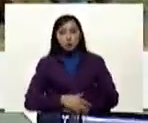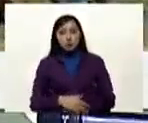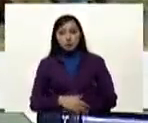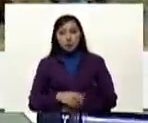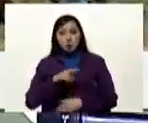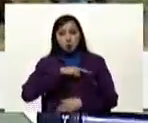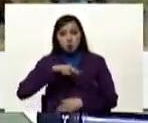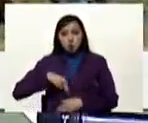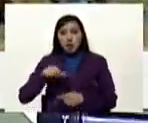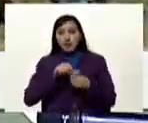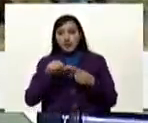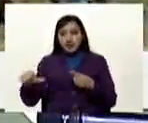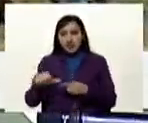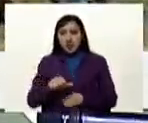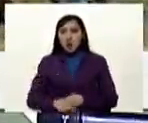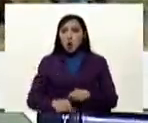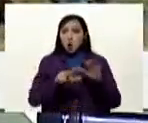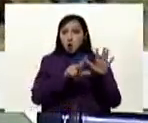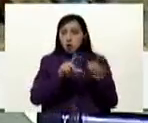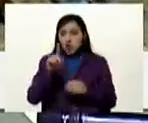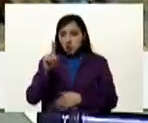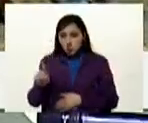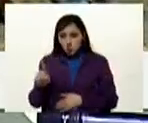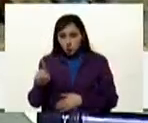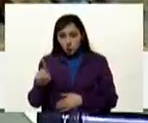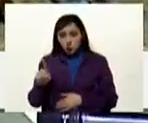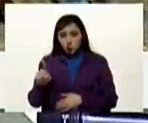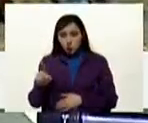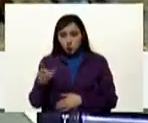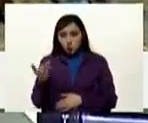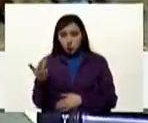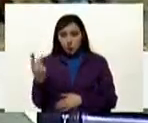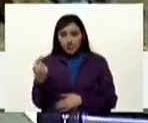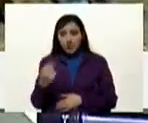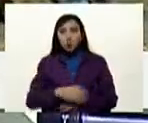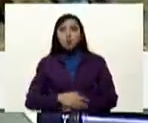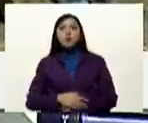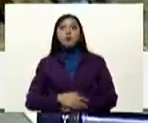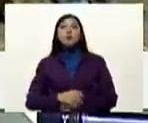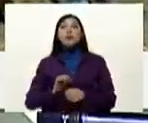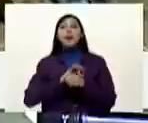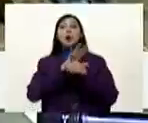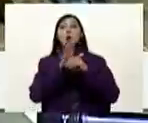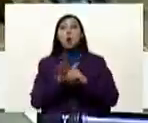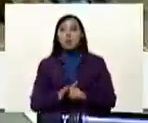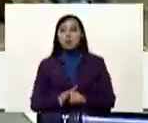Estamos en la semana 81 del coronavirus.